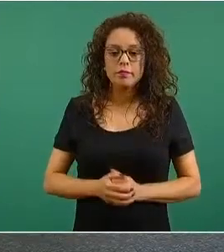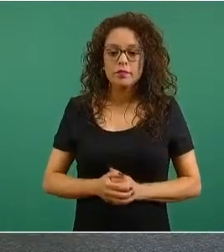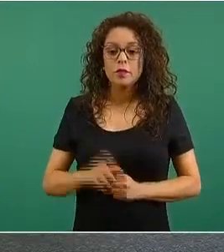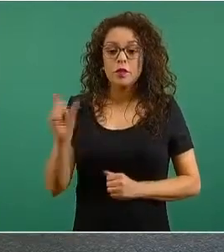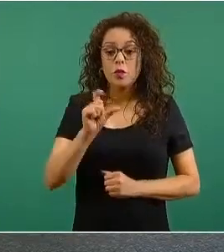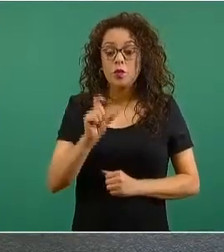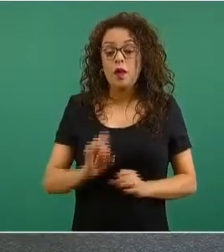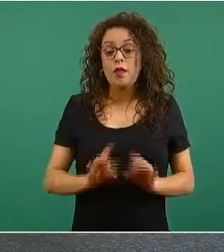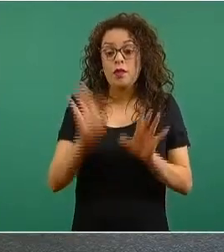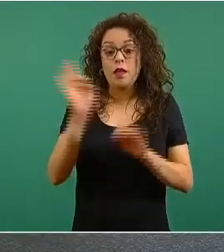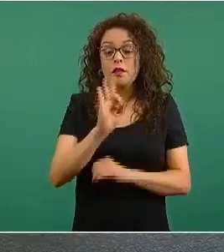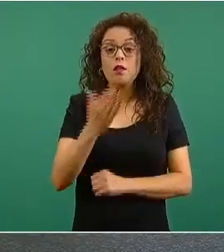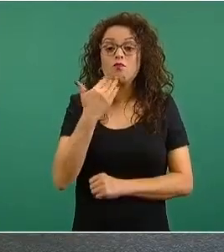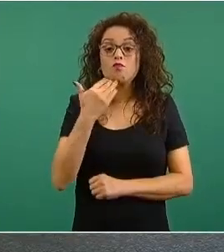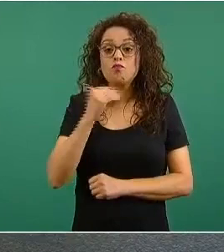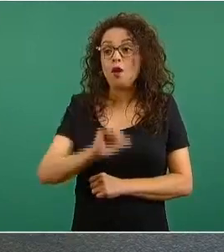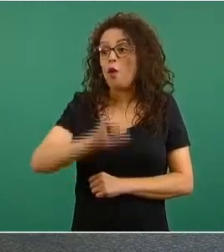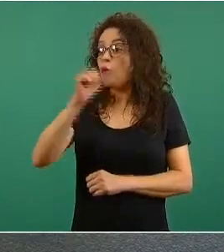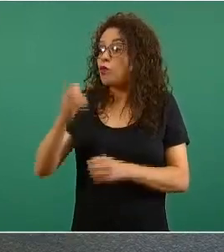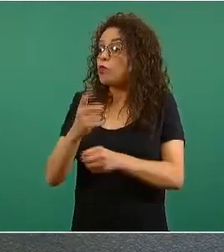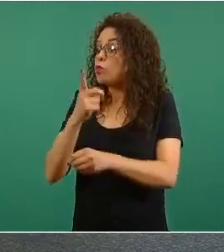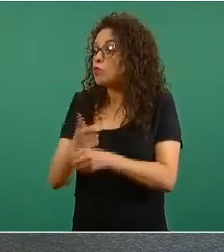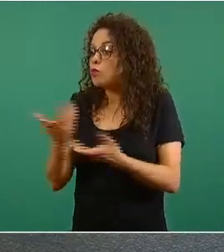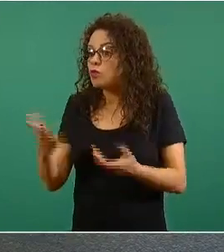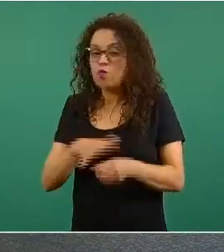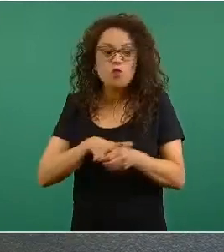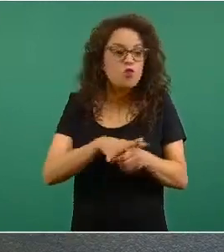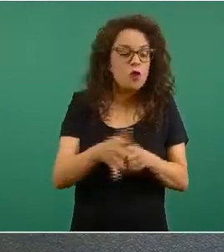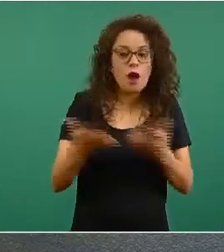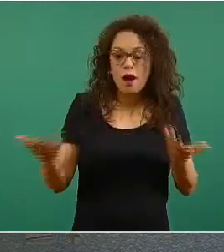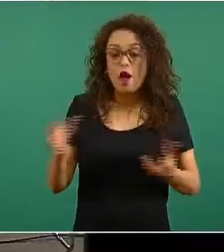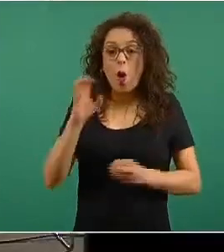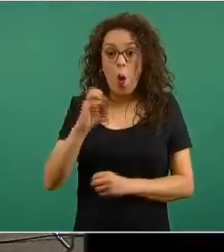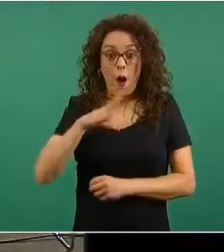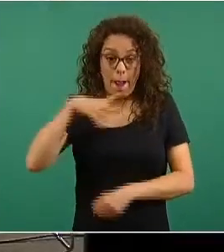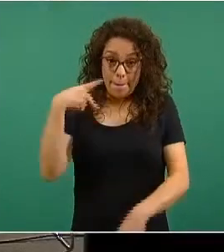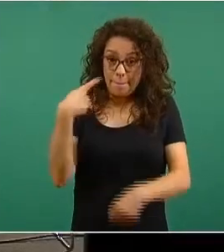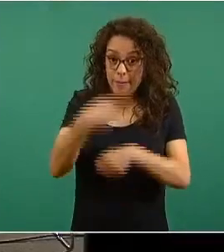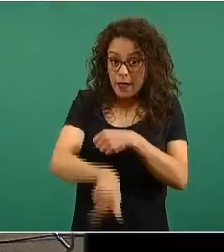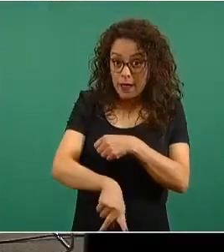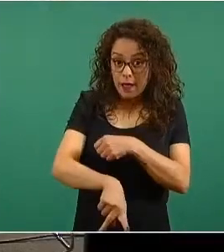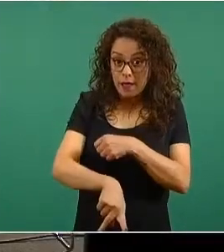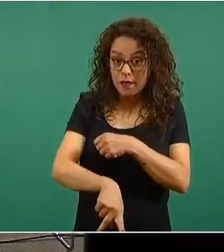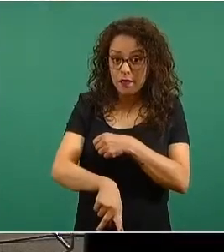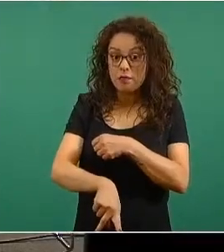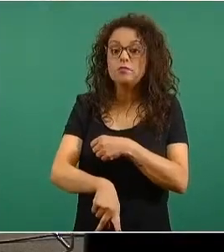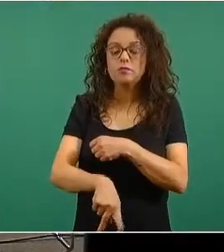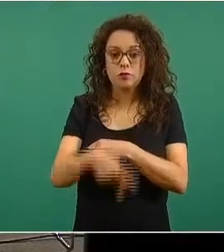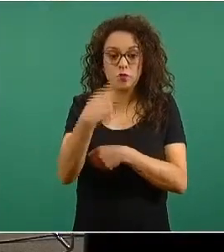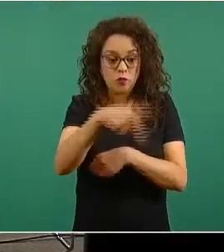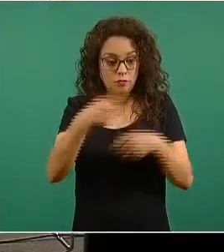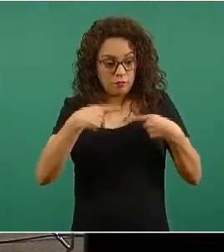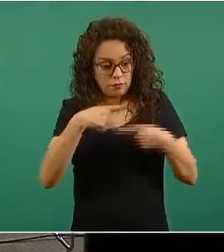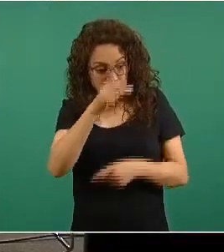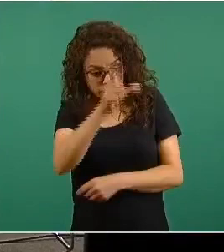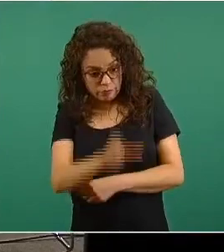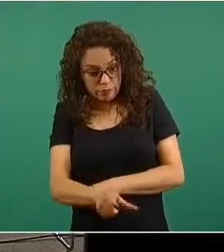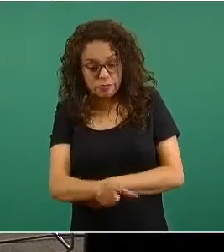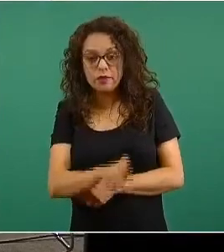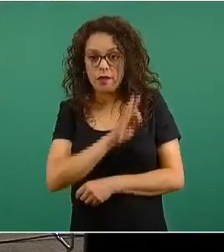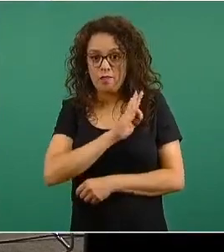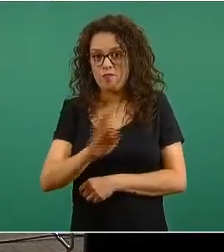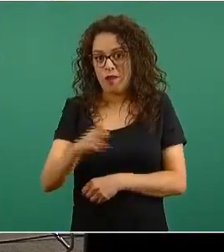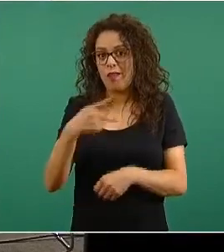alternativa plausible o cuando hay un riesgo inminente en la estabilidad de la persona, que no es el caso